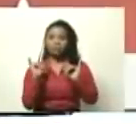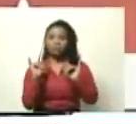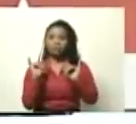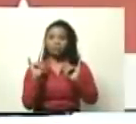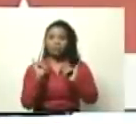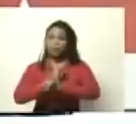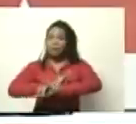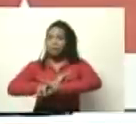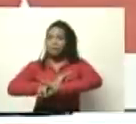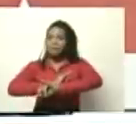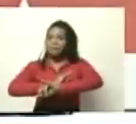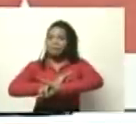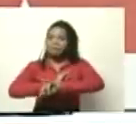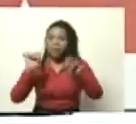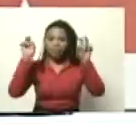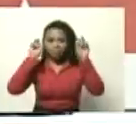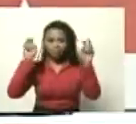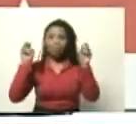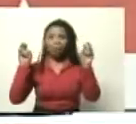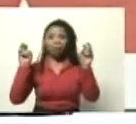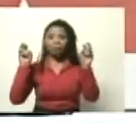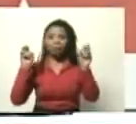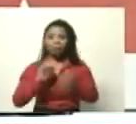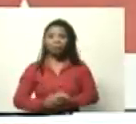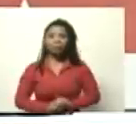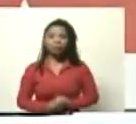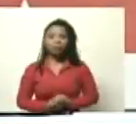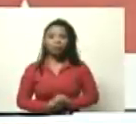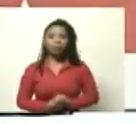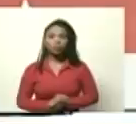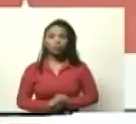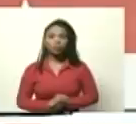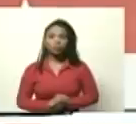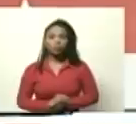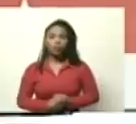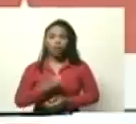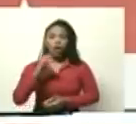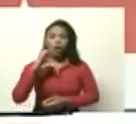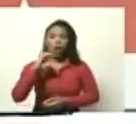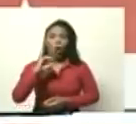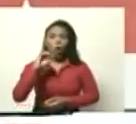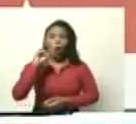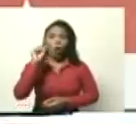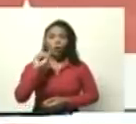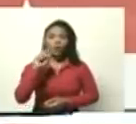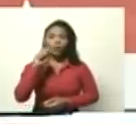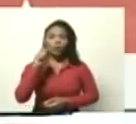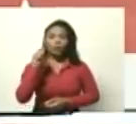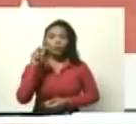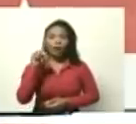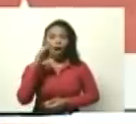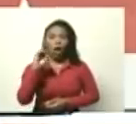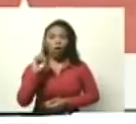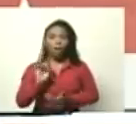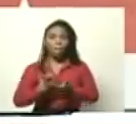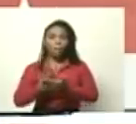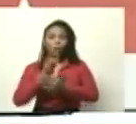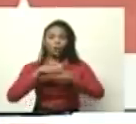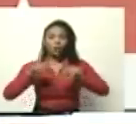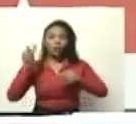Se les acabó el cuento. Los Tancol, a las Tancol, fueron expulsadas de territorio